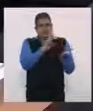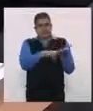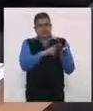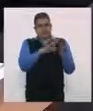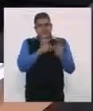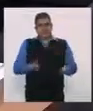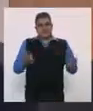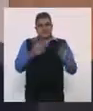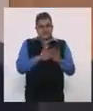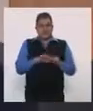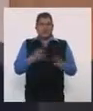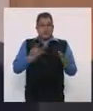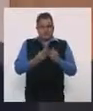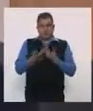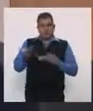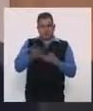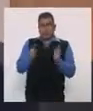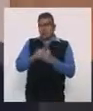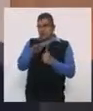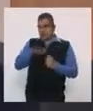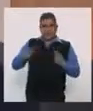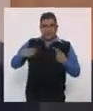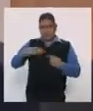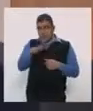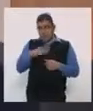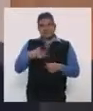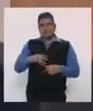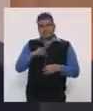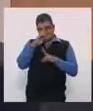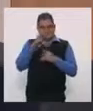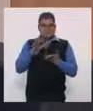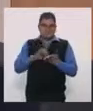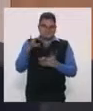está, celebremos y honremos a nuestros muertos. Pues Gina Tarditi,